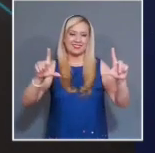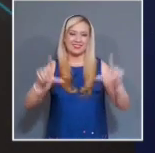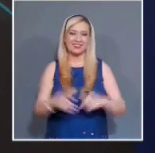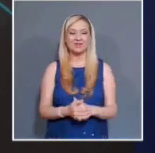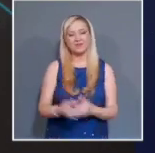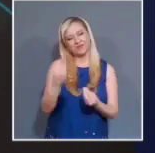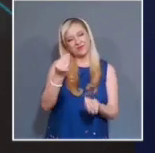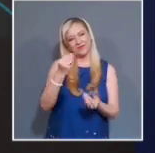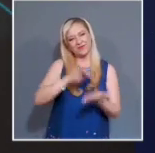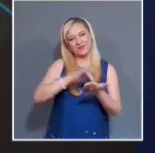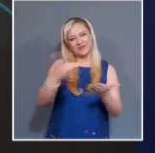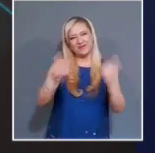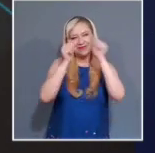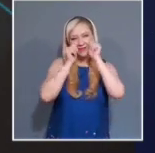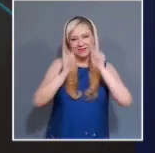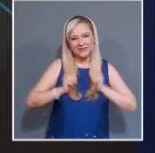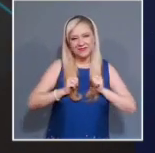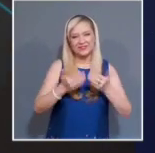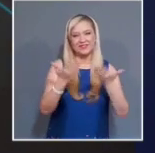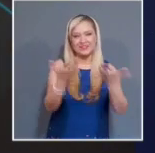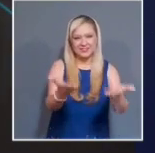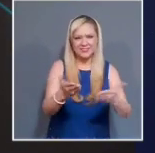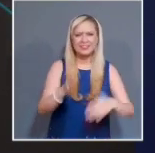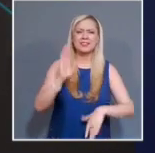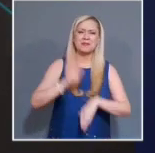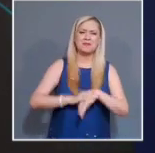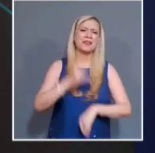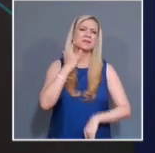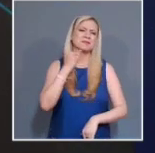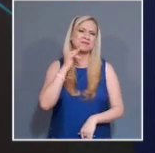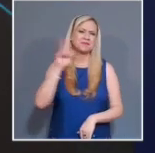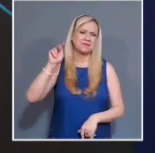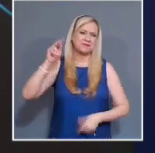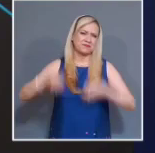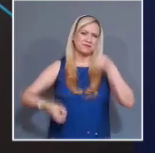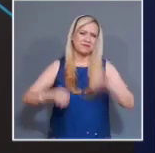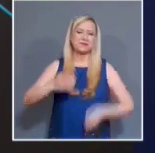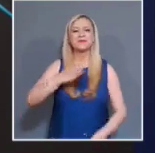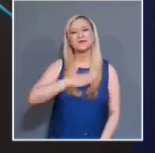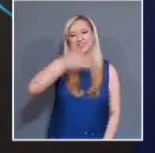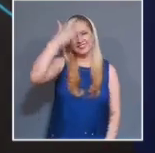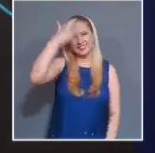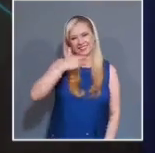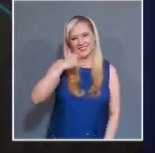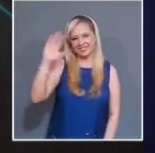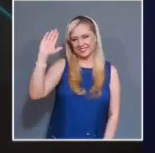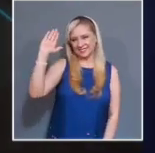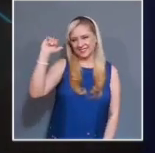nosotros. Manténgase pendiente de esta señal. Muy buenas noches. Hasta luego.